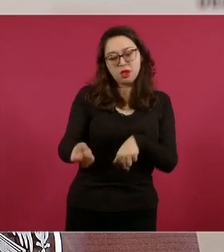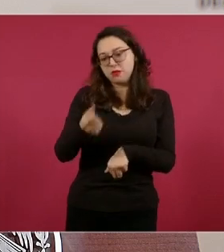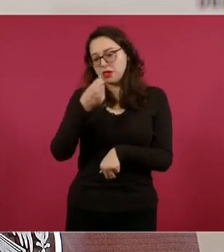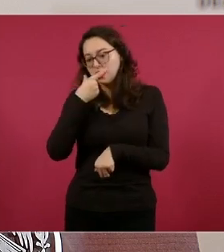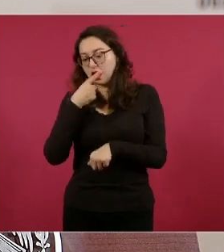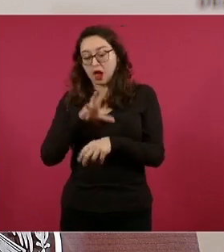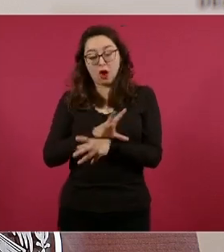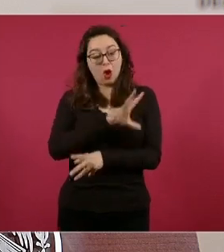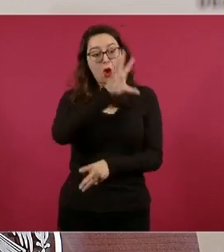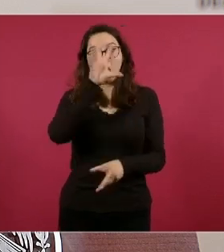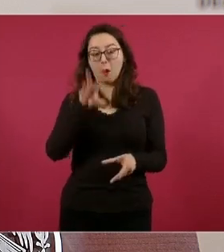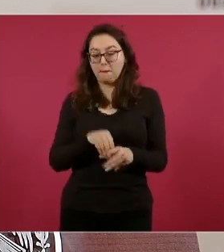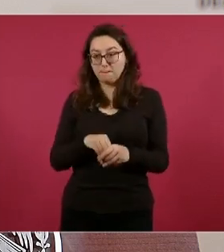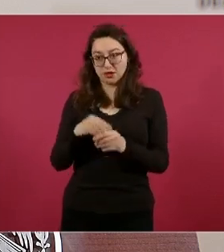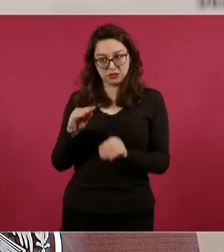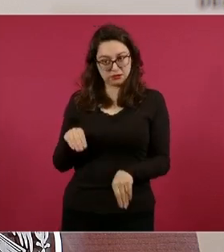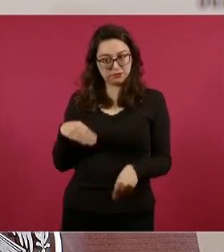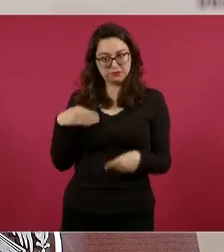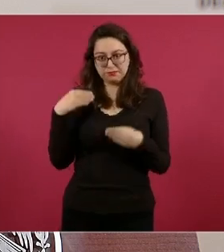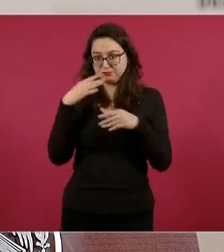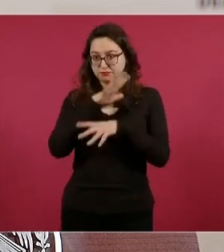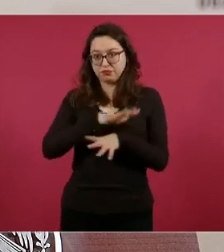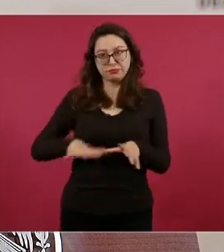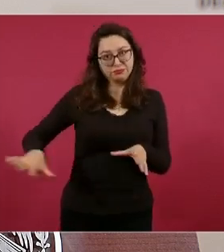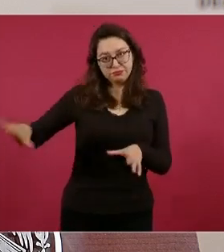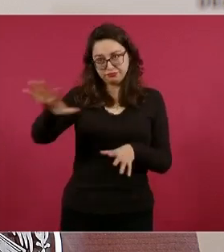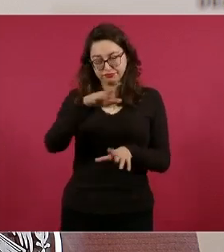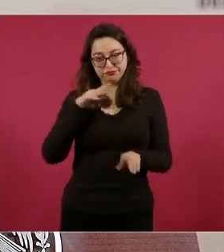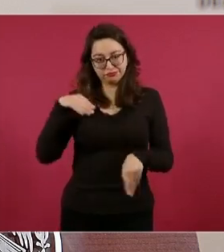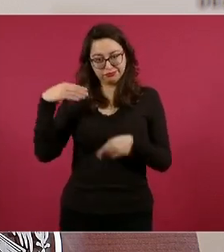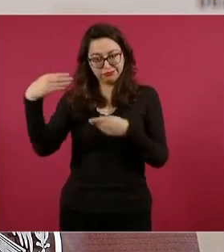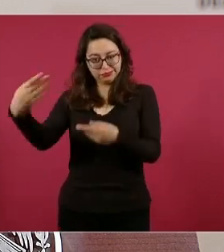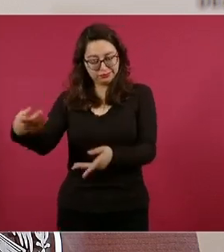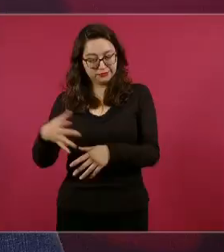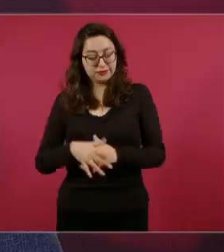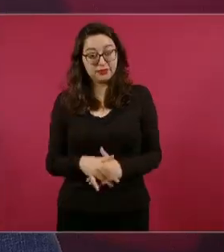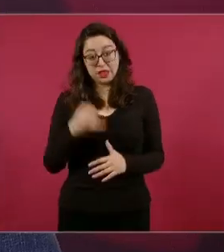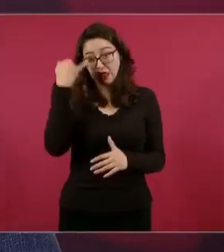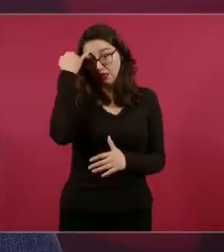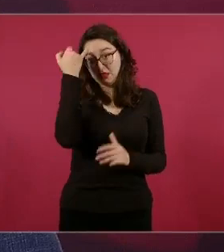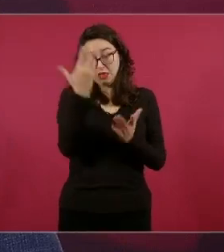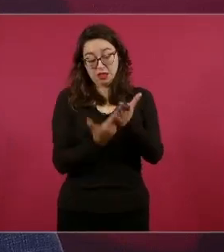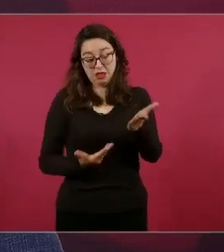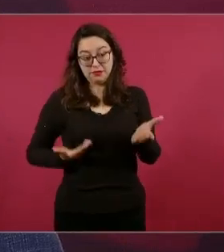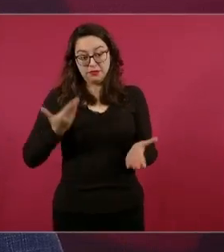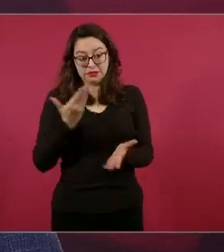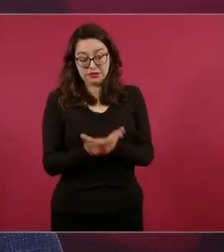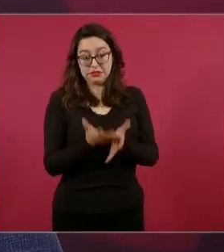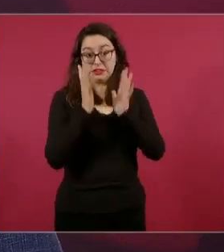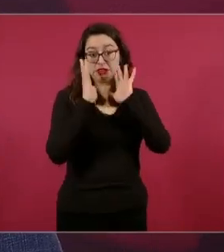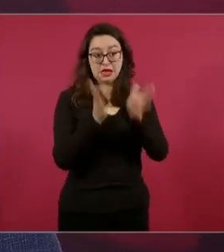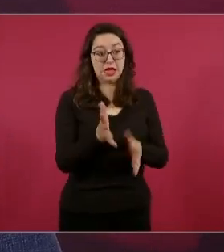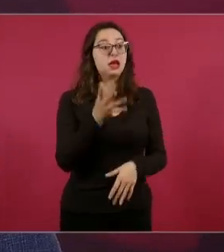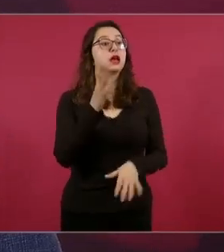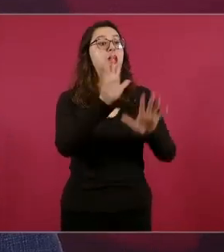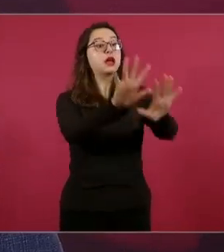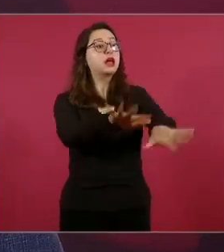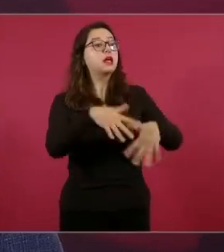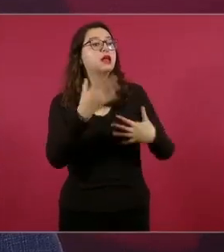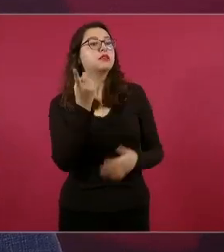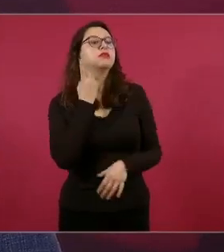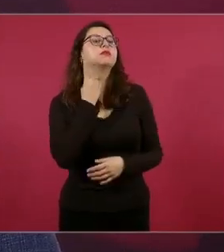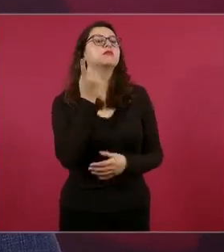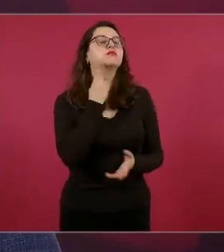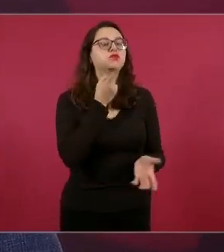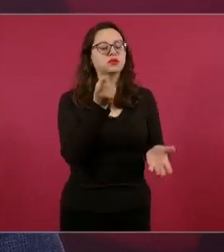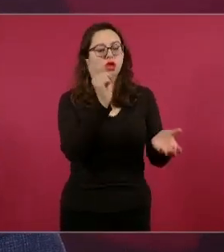ya fue turnada a la Comisión de Puntos Constitucionales para su respectivo dictamen y a las Comisiones de Presupuesto y